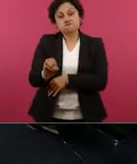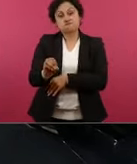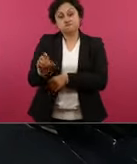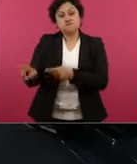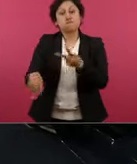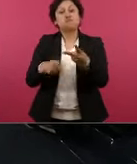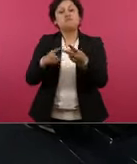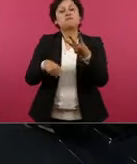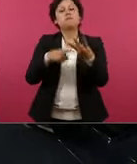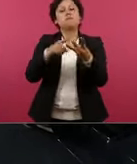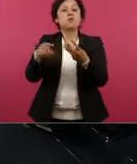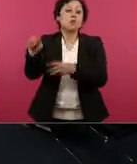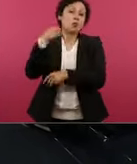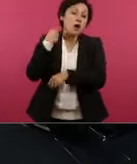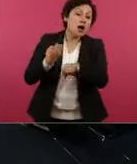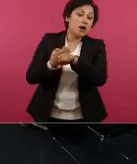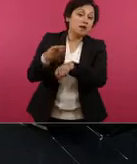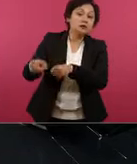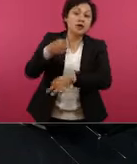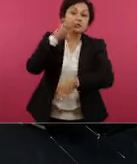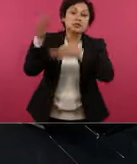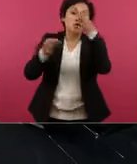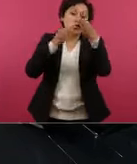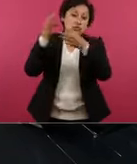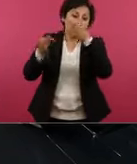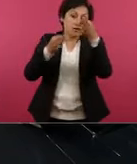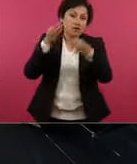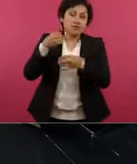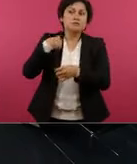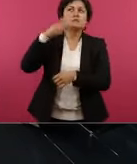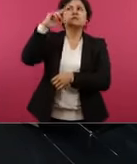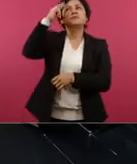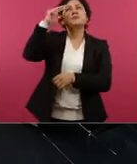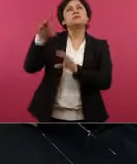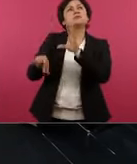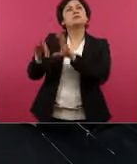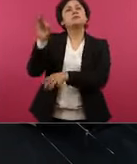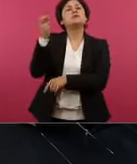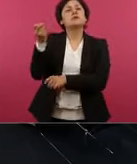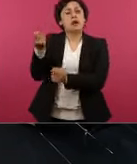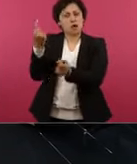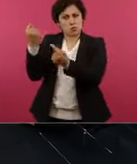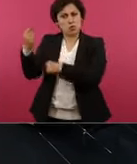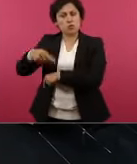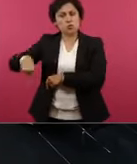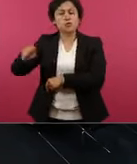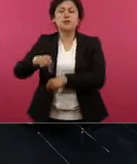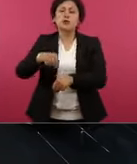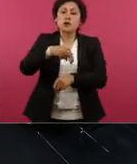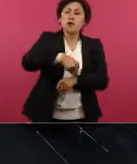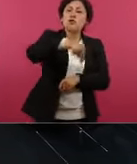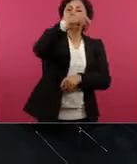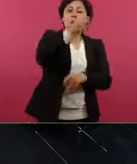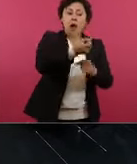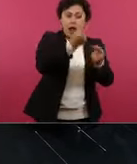Noticias en Oaxaca, de los que me acuerdo, y en el norte también, Más